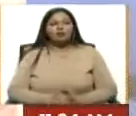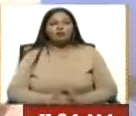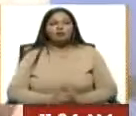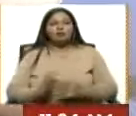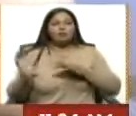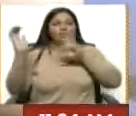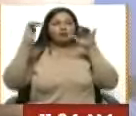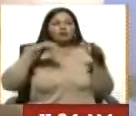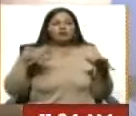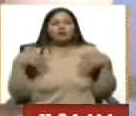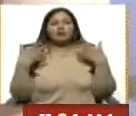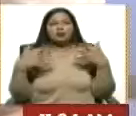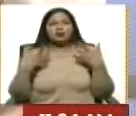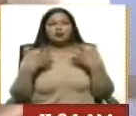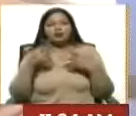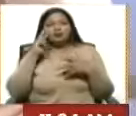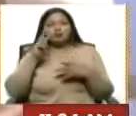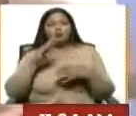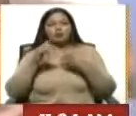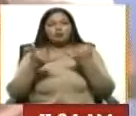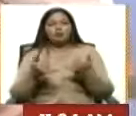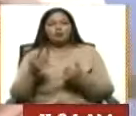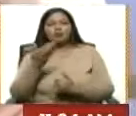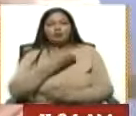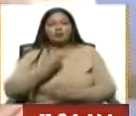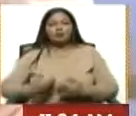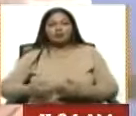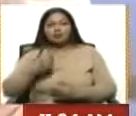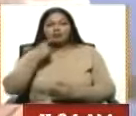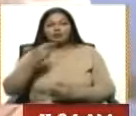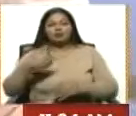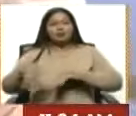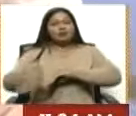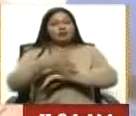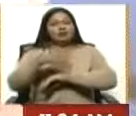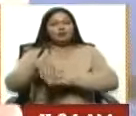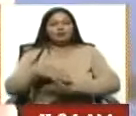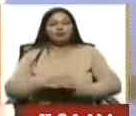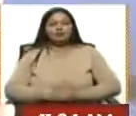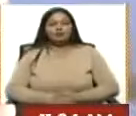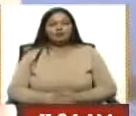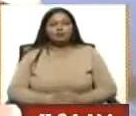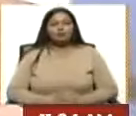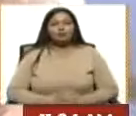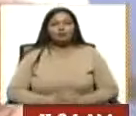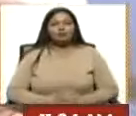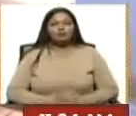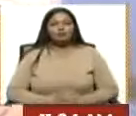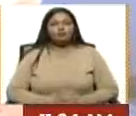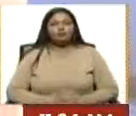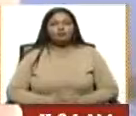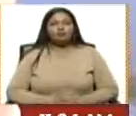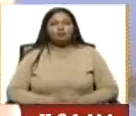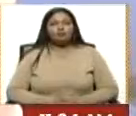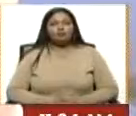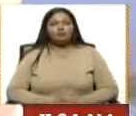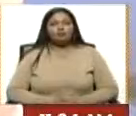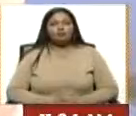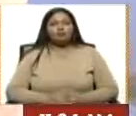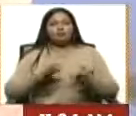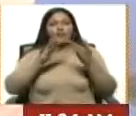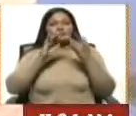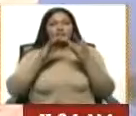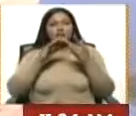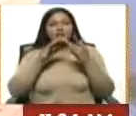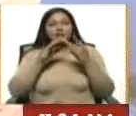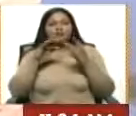avalancha de alegría. Somos duros en la calle. Entonces el presidente dice calle, porque ahí es donde somos duros. Redes, pero fíjate, de las calles a las redes.